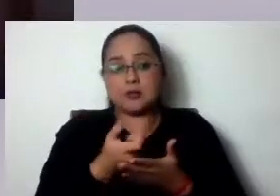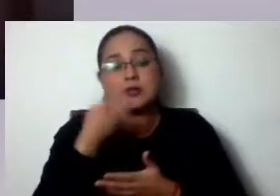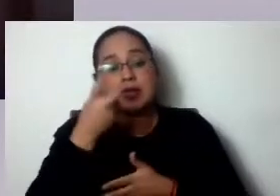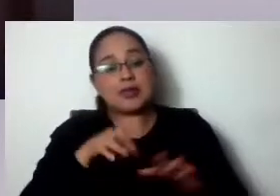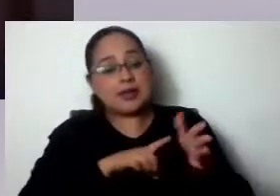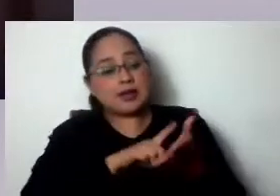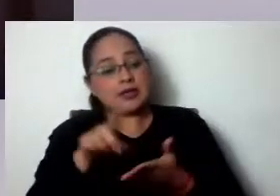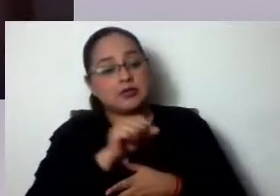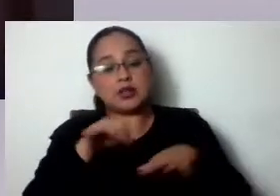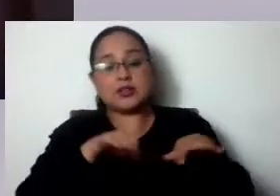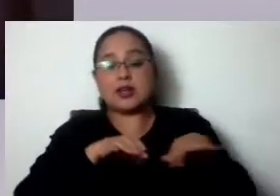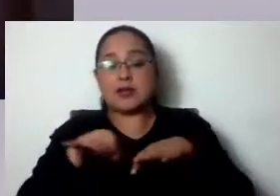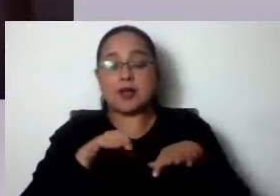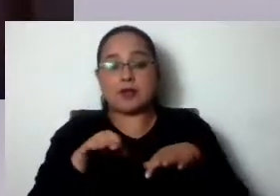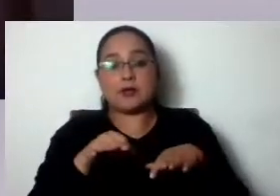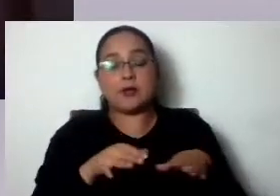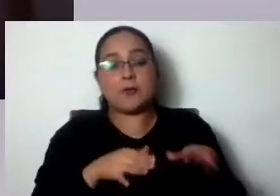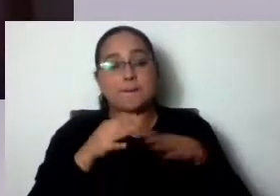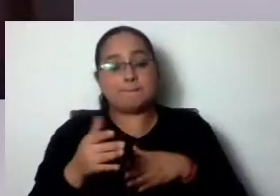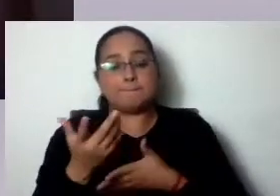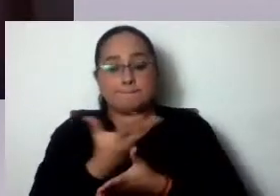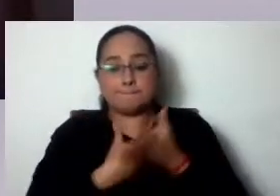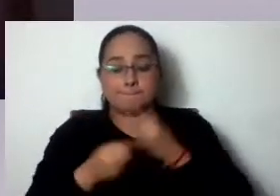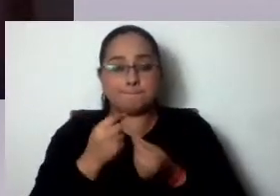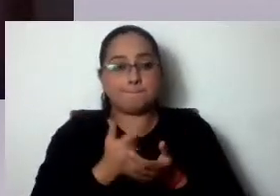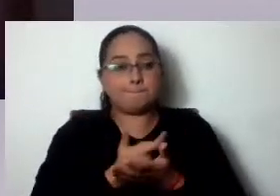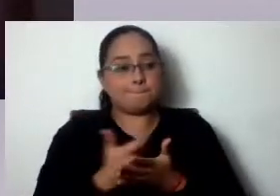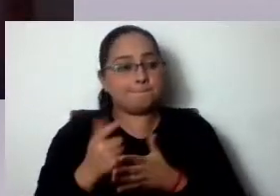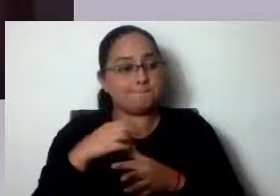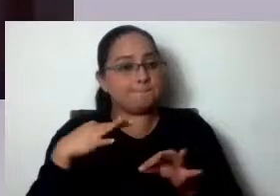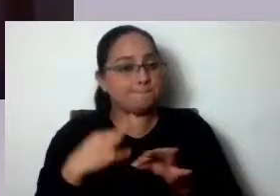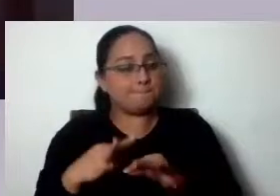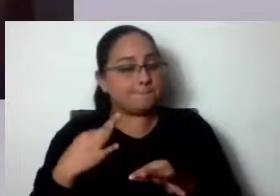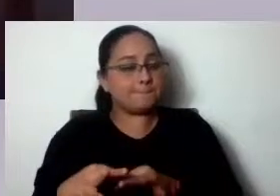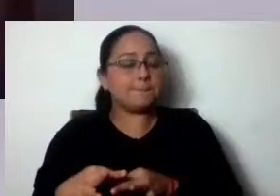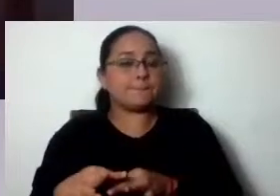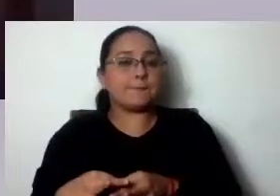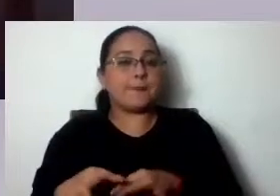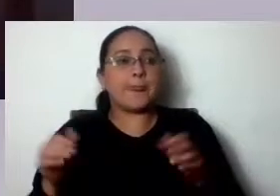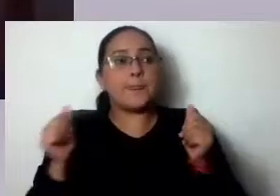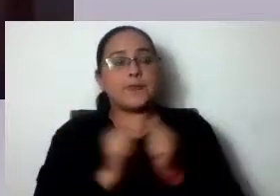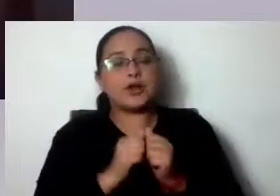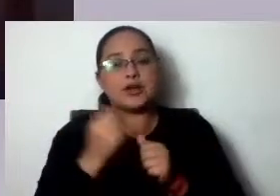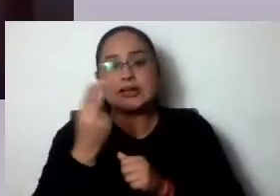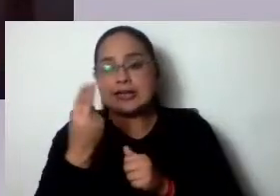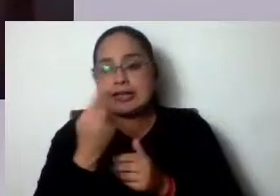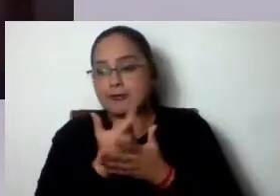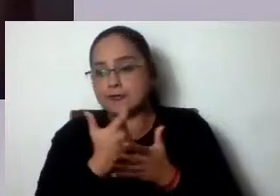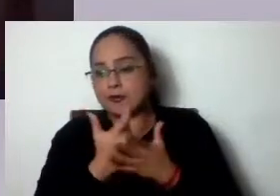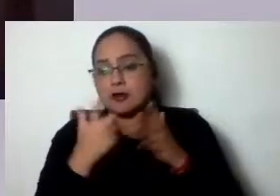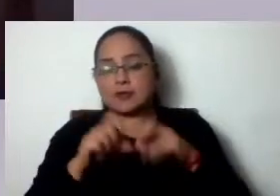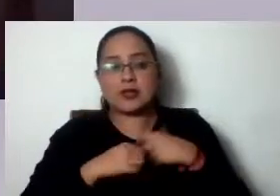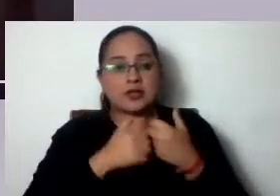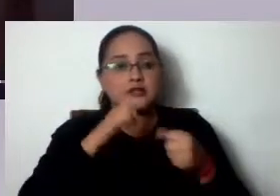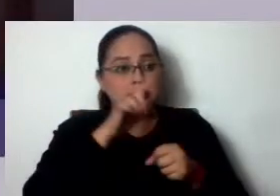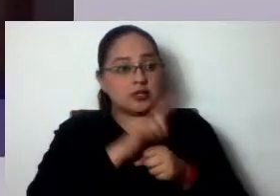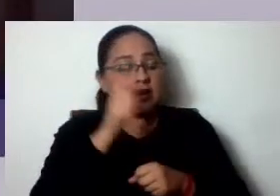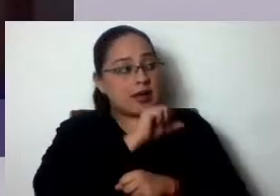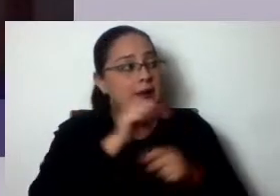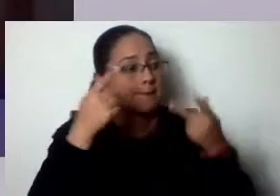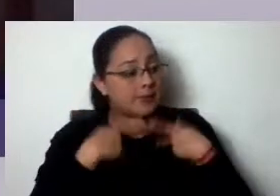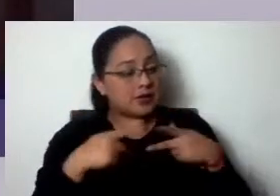a una remuneración digna o la satisfacción de necesidades económicas y sociales de las personas